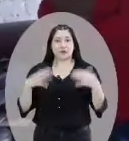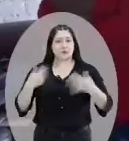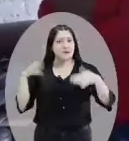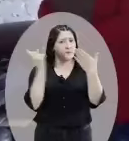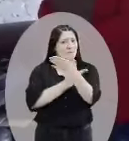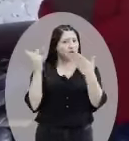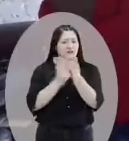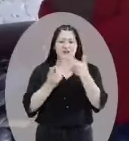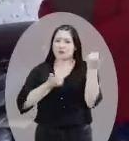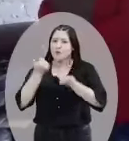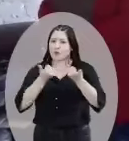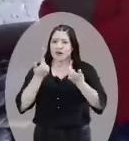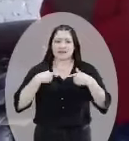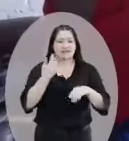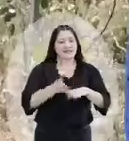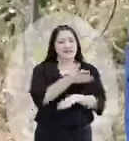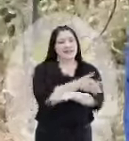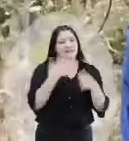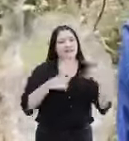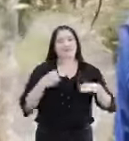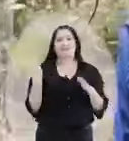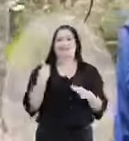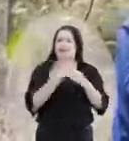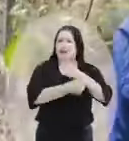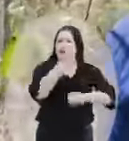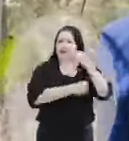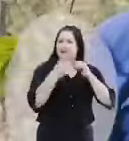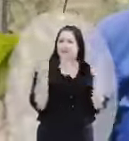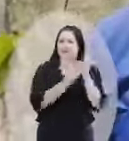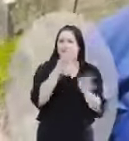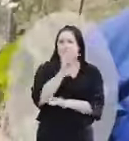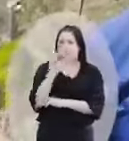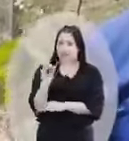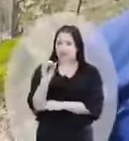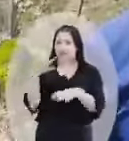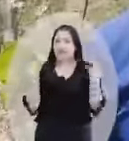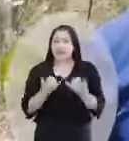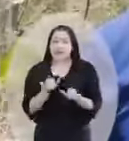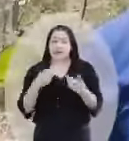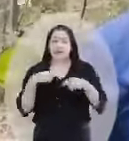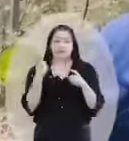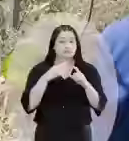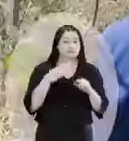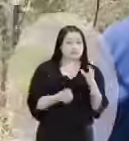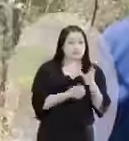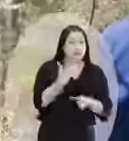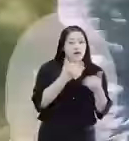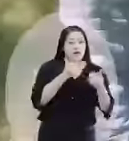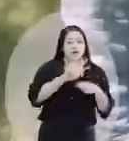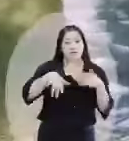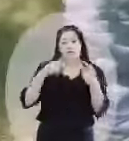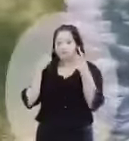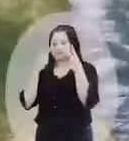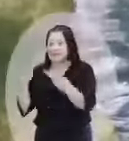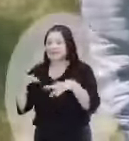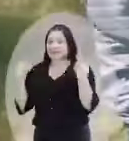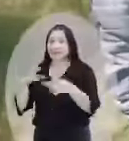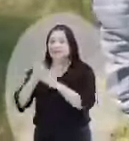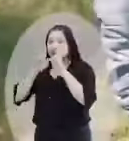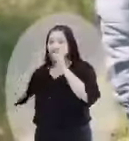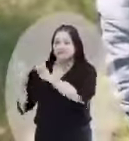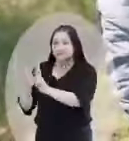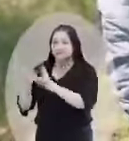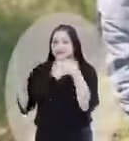venimos adelantando desde el año 2020 y que hoy se viene fructificando en el año 2021 con